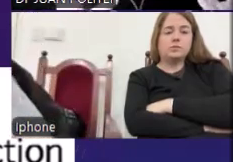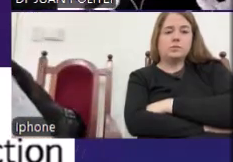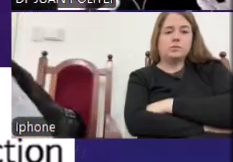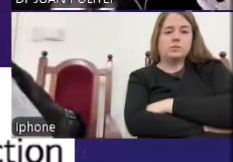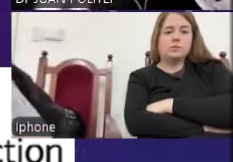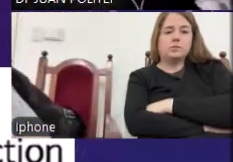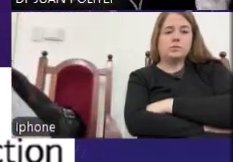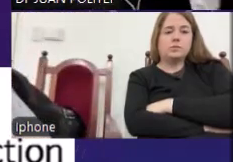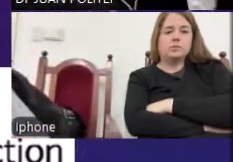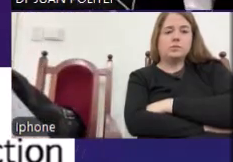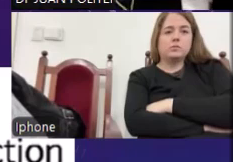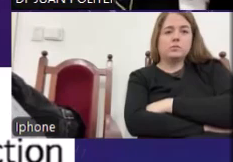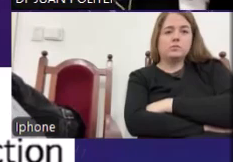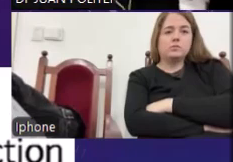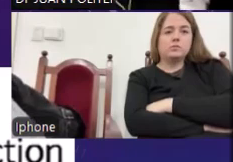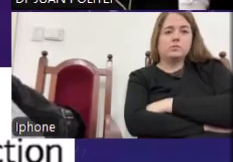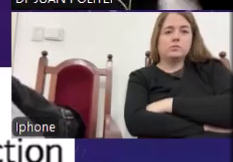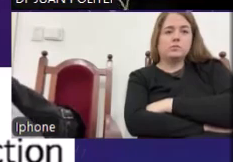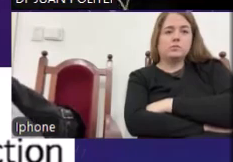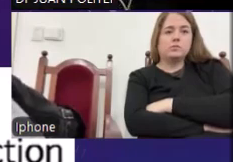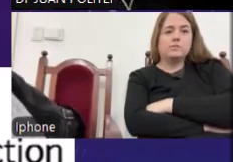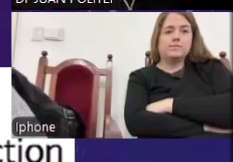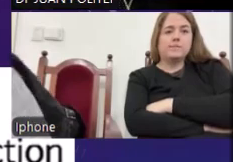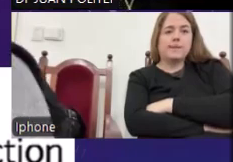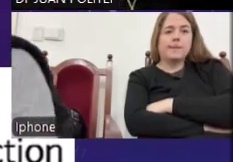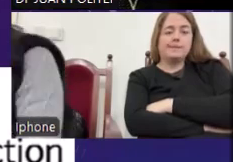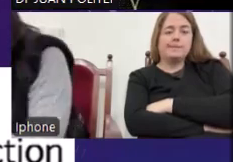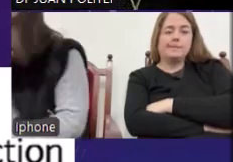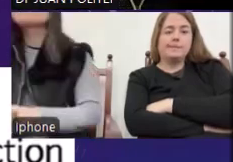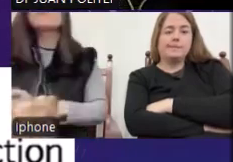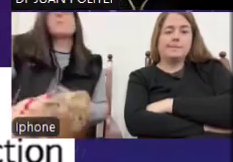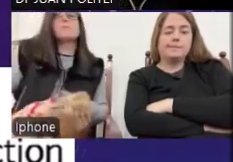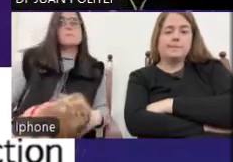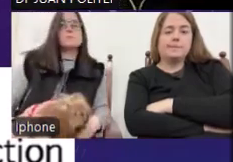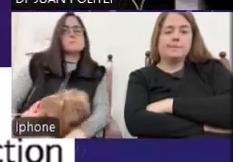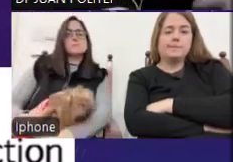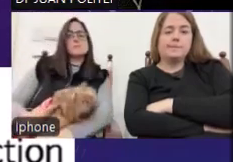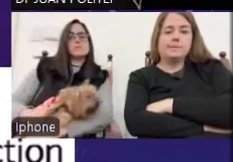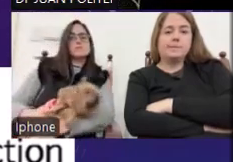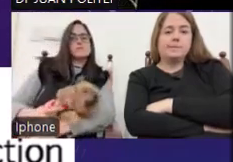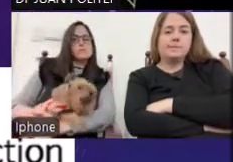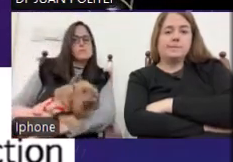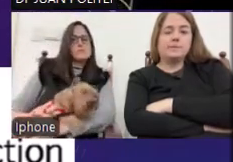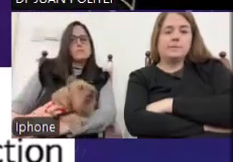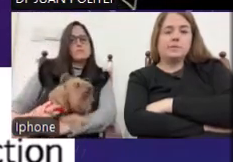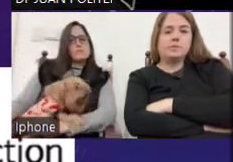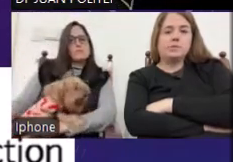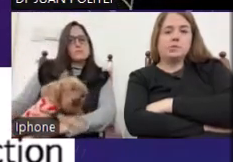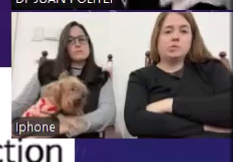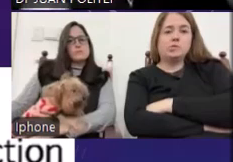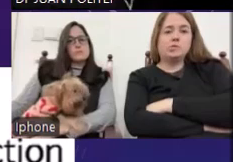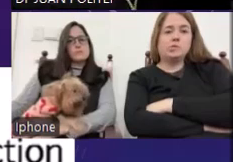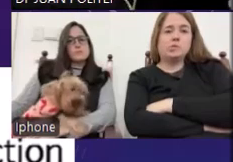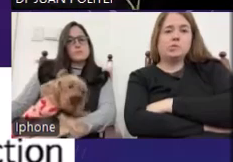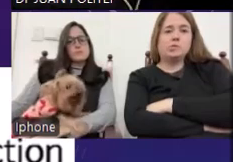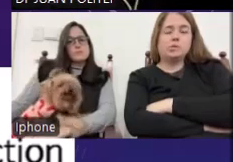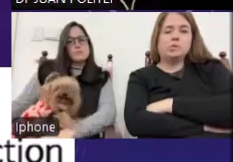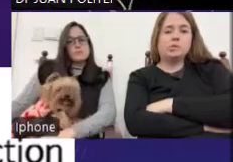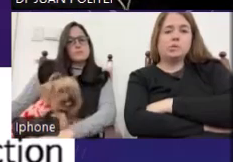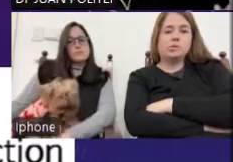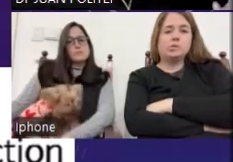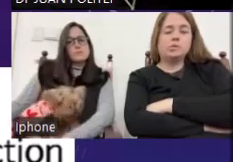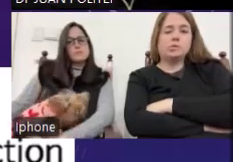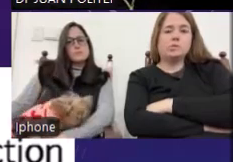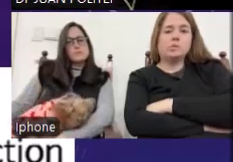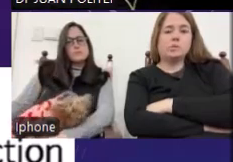el agua, y tiene la enzima que lo digiere. Es decir, saco el tapón de la bañera, entra agua y sale el tapón, sale